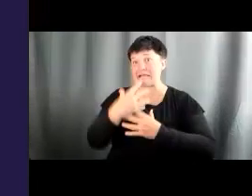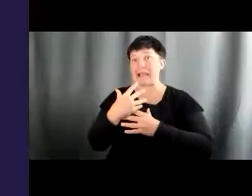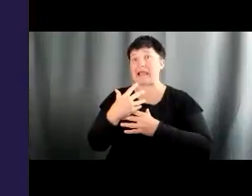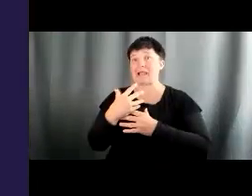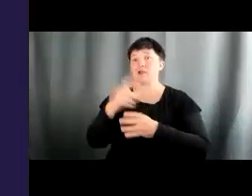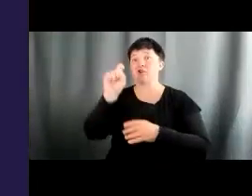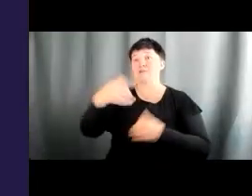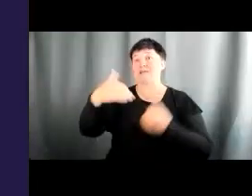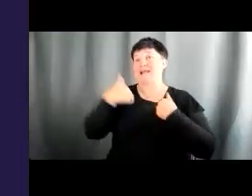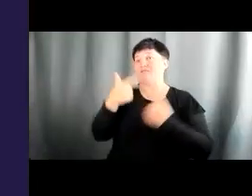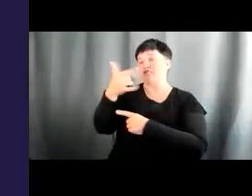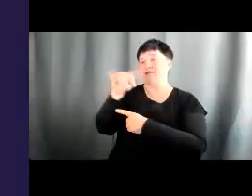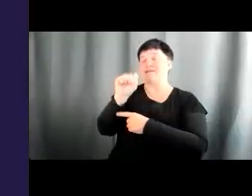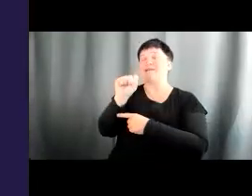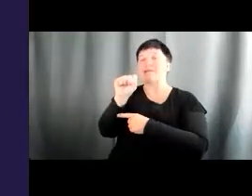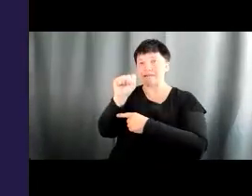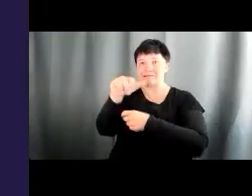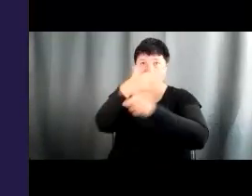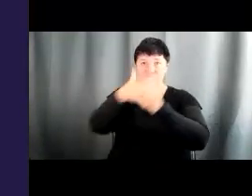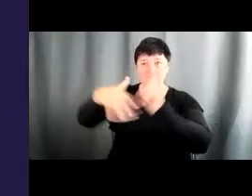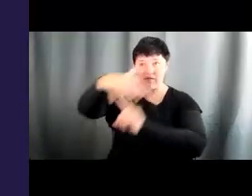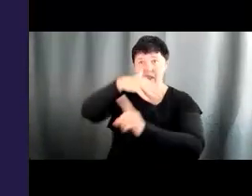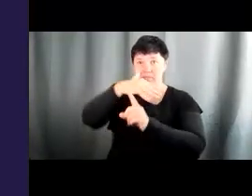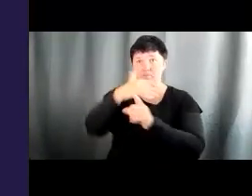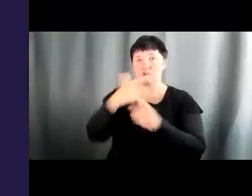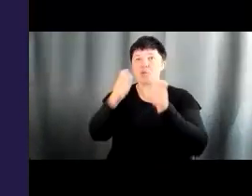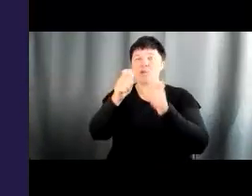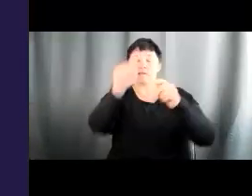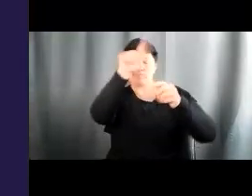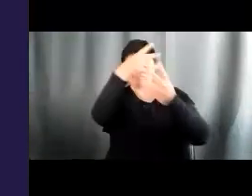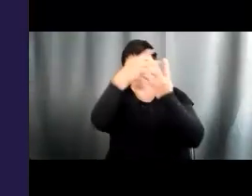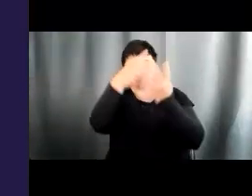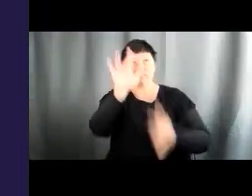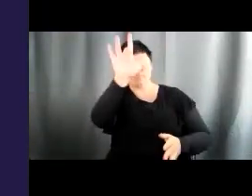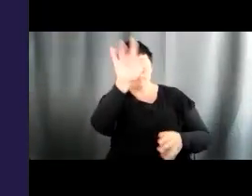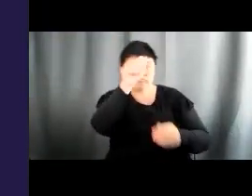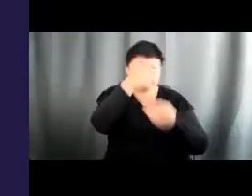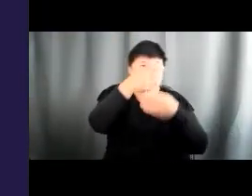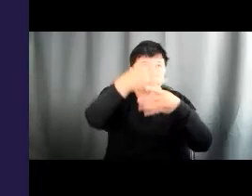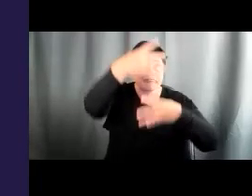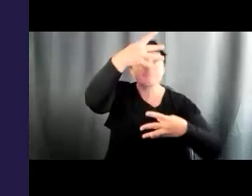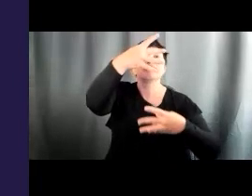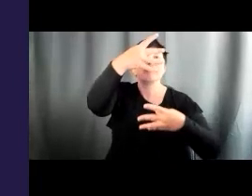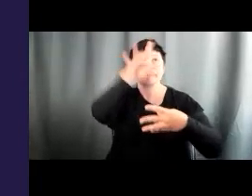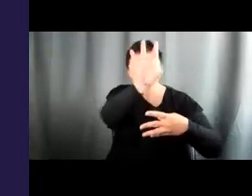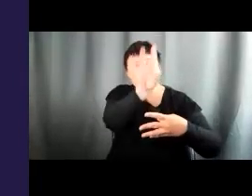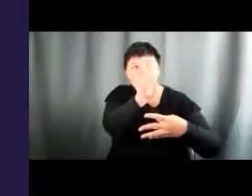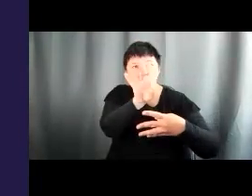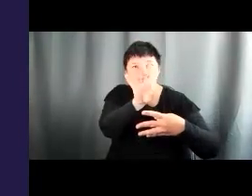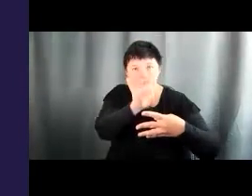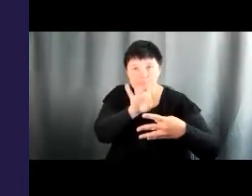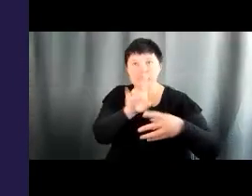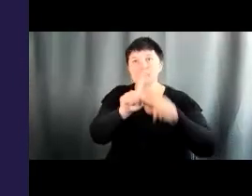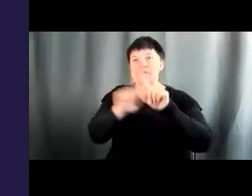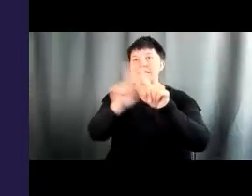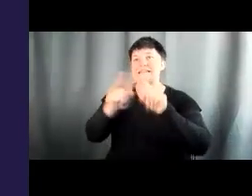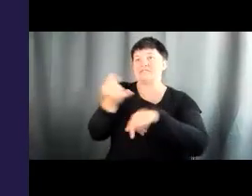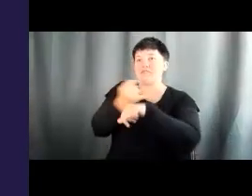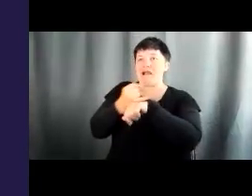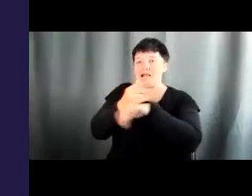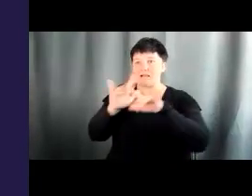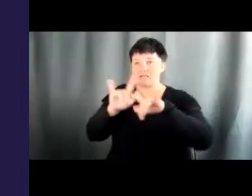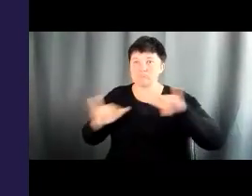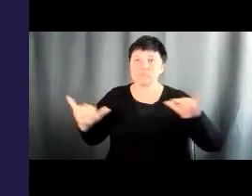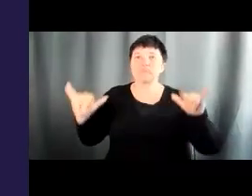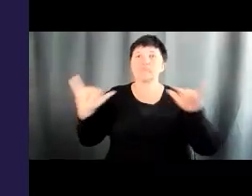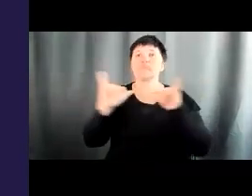explorar los datos, no es necesario tener un entorno de los GIS, sino filtrar rápidamente, por barrios, por municipios,